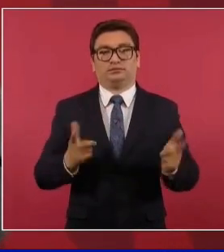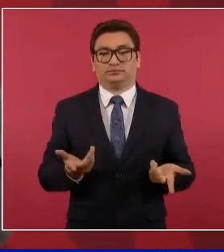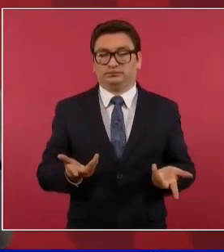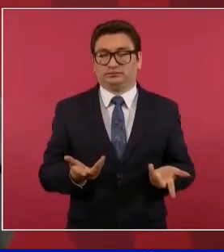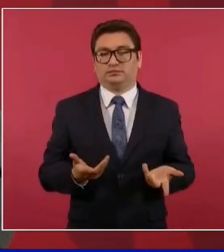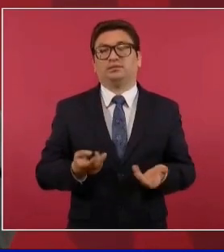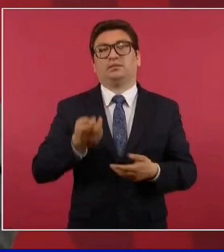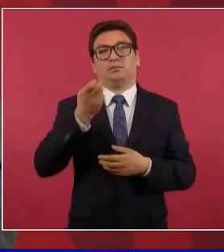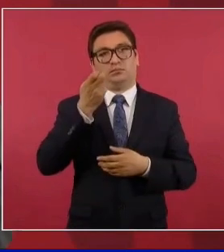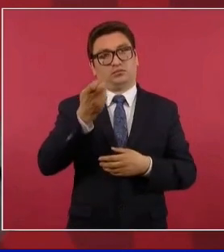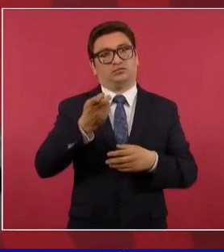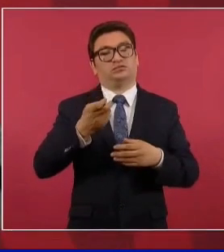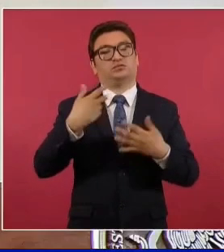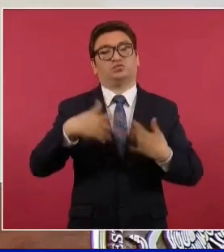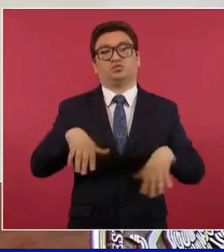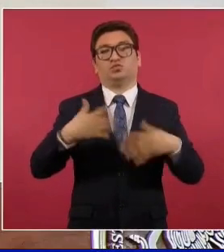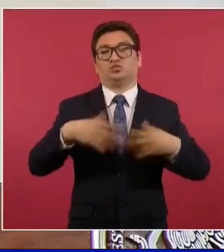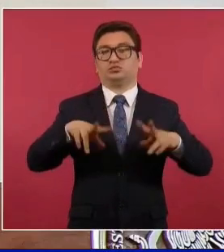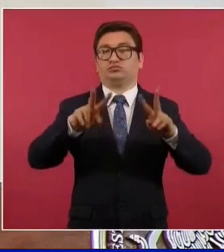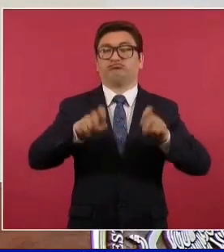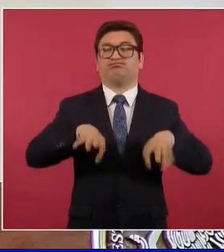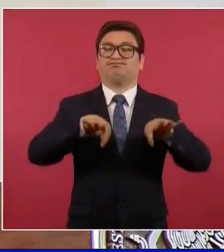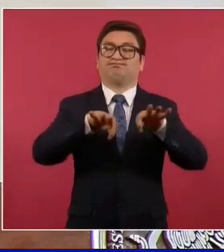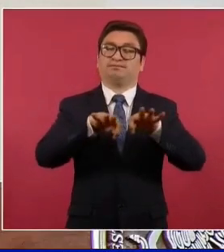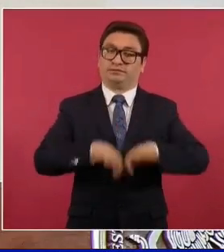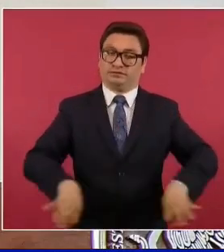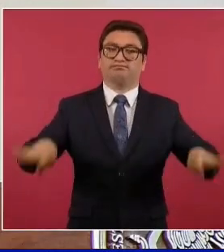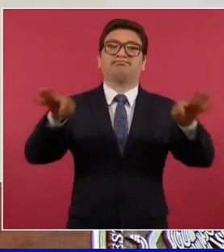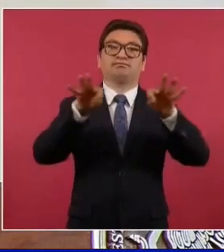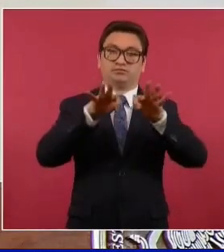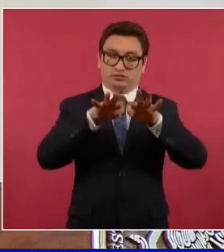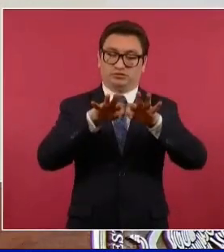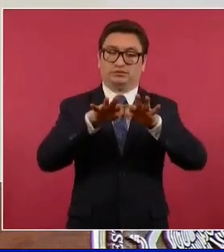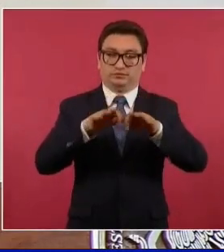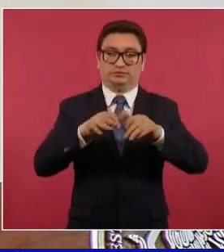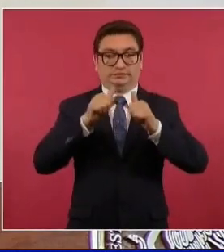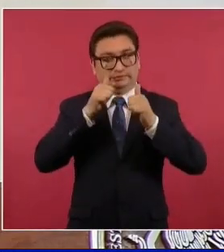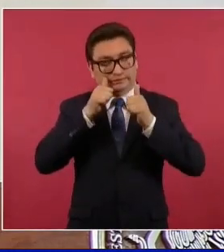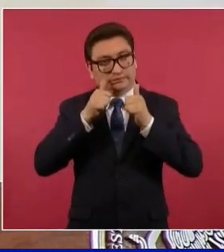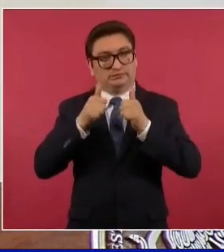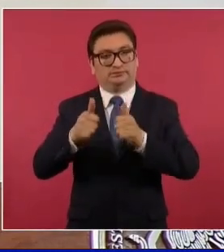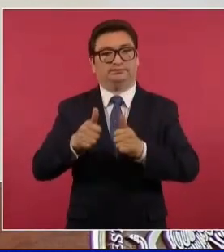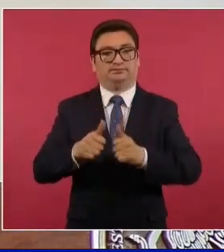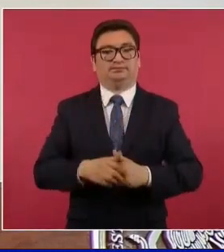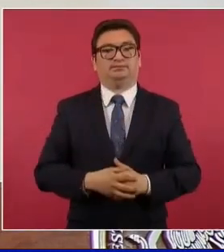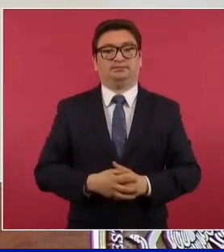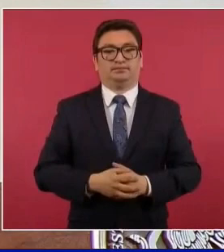Entonces es un asunto importante a tratar. Entonces